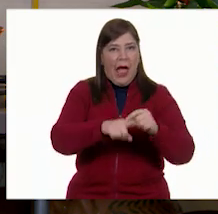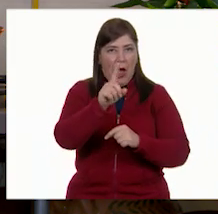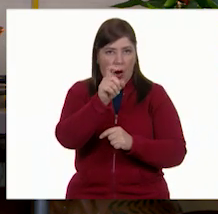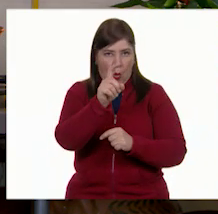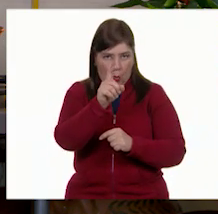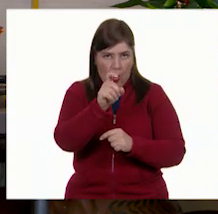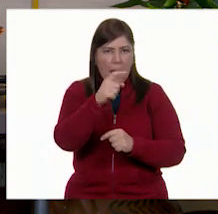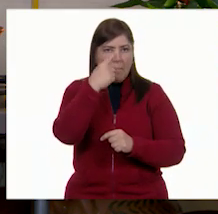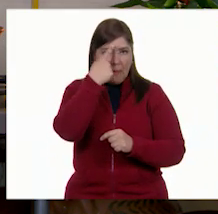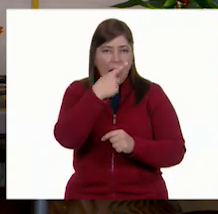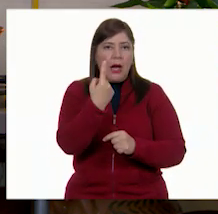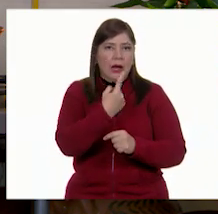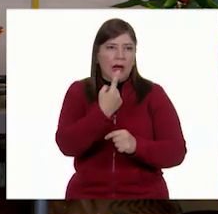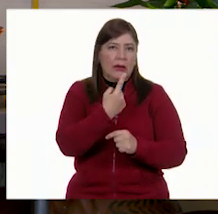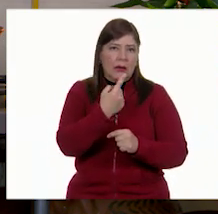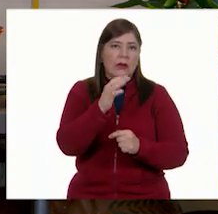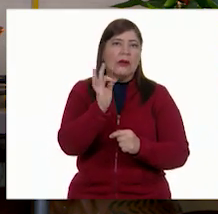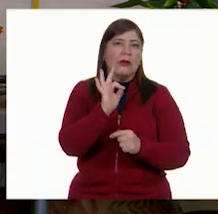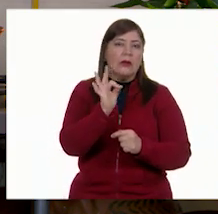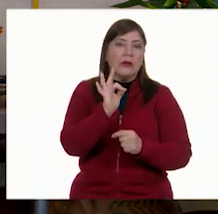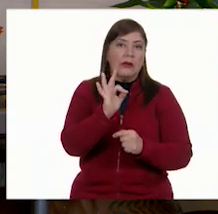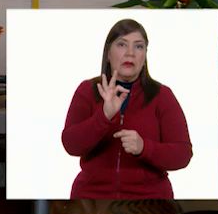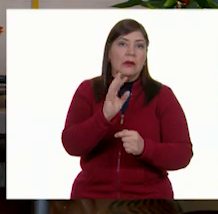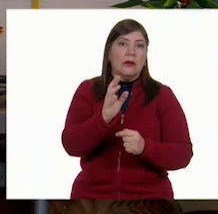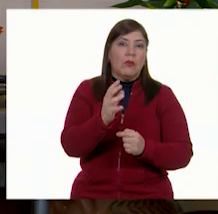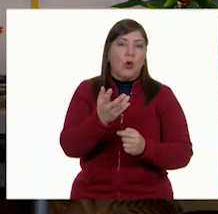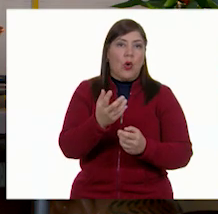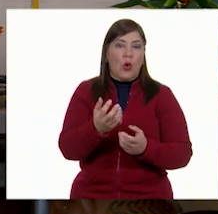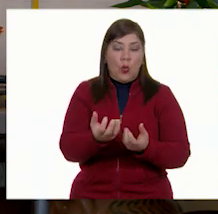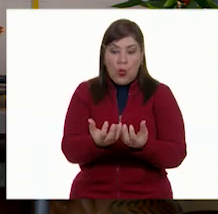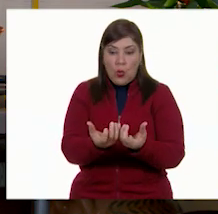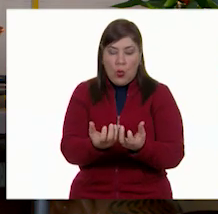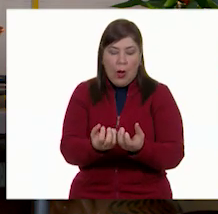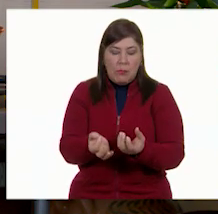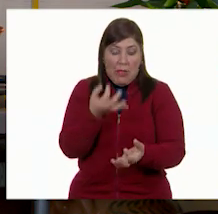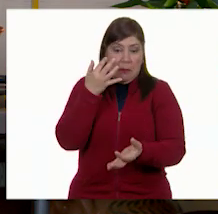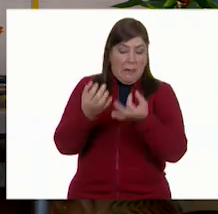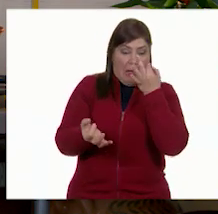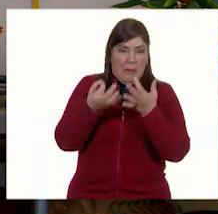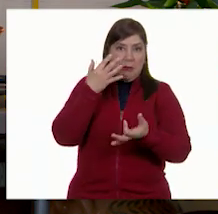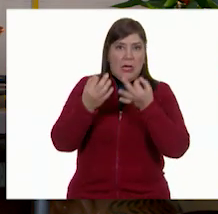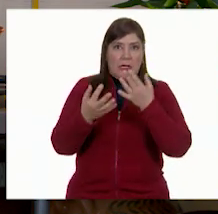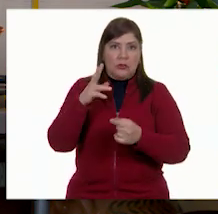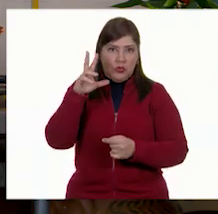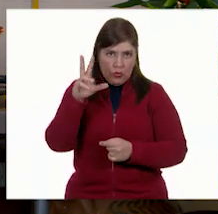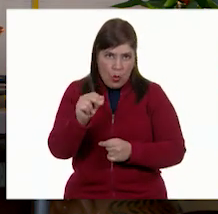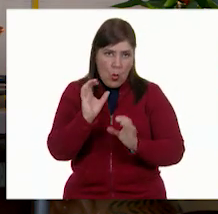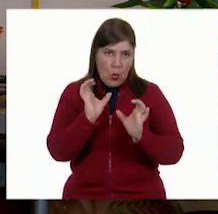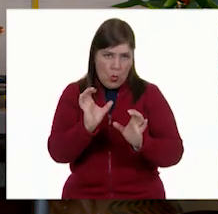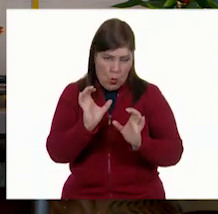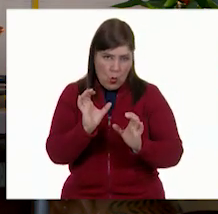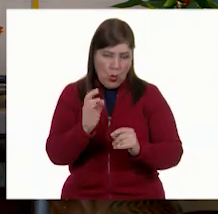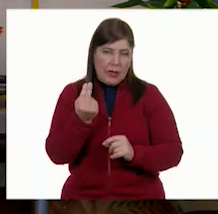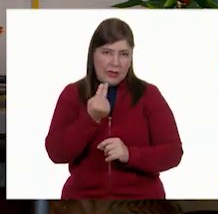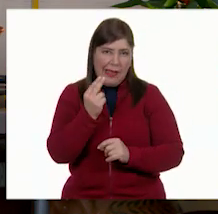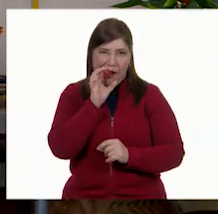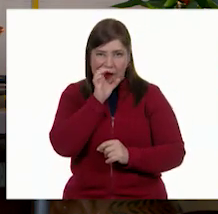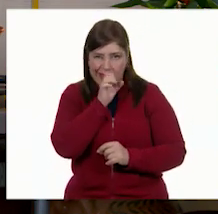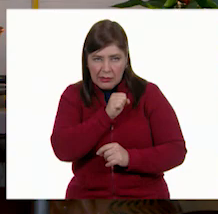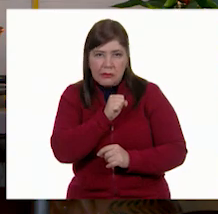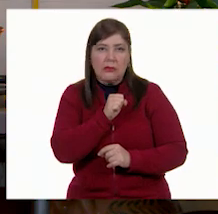que no caiga al aceite caliente el